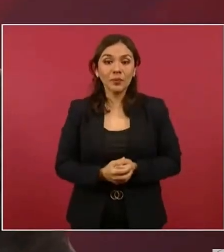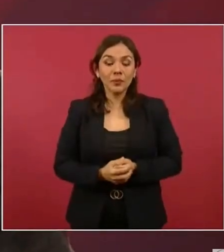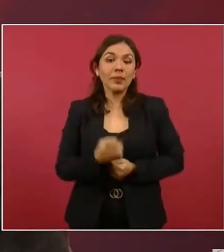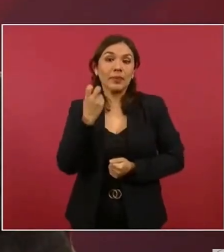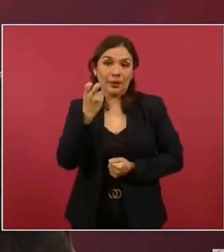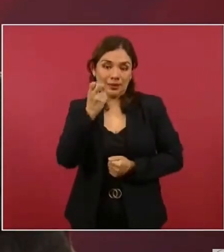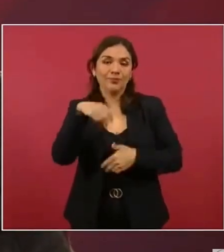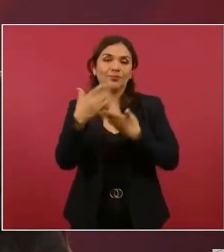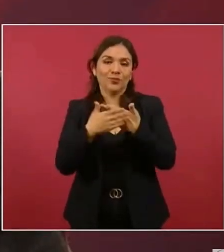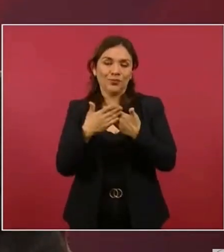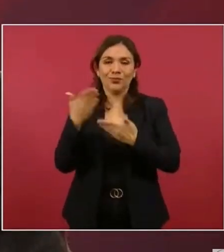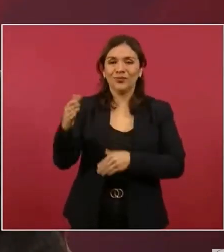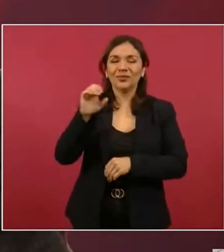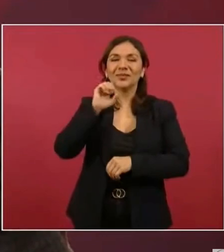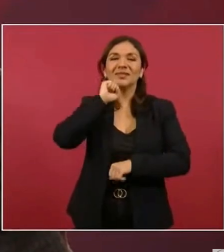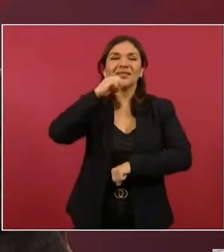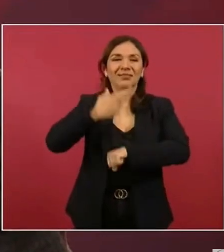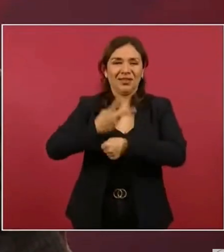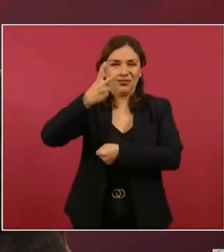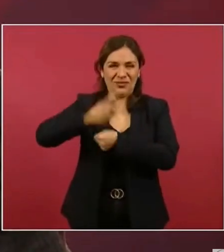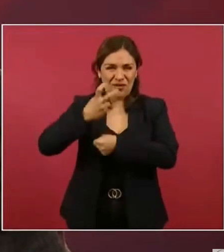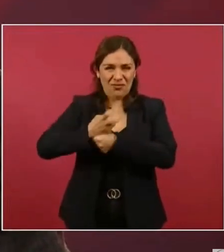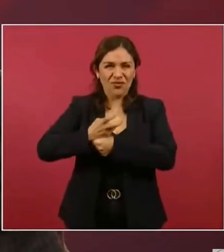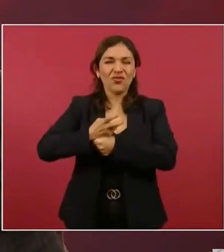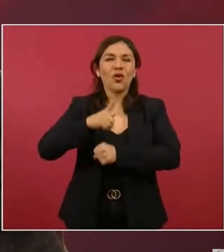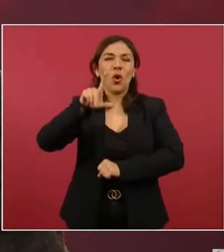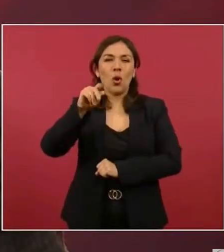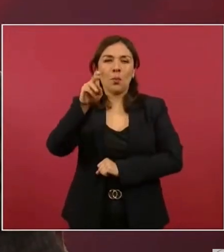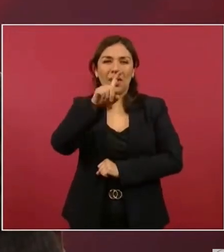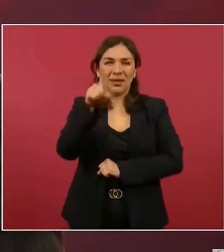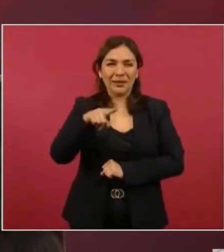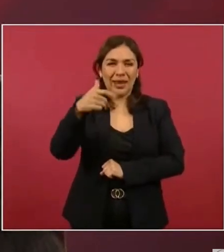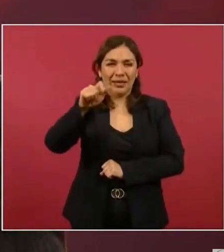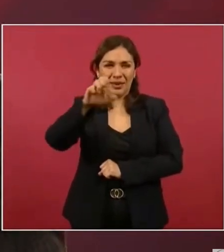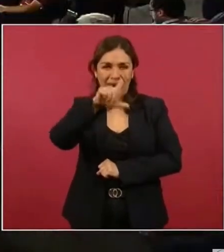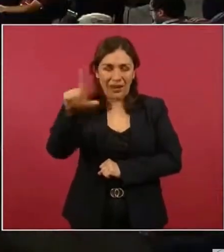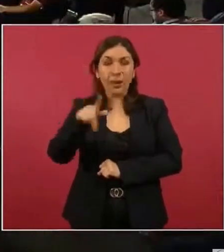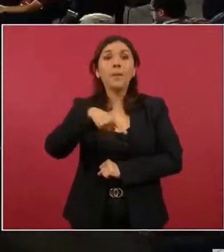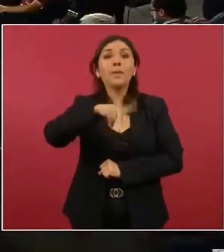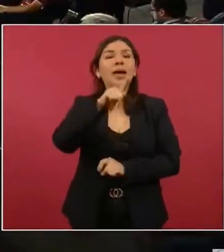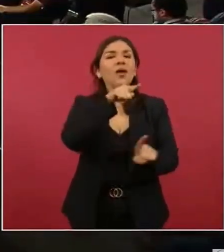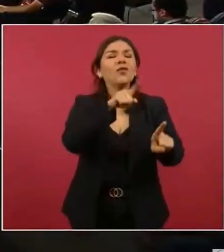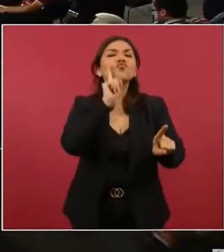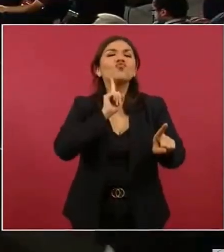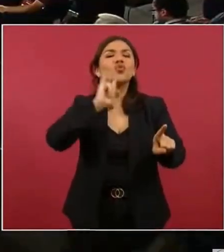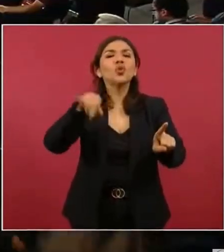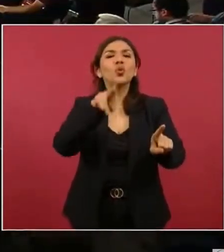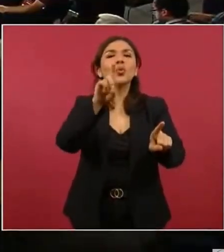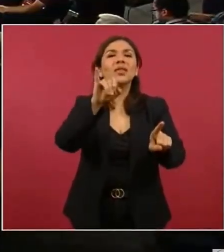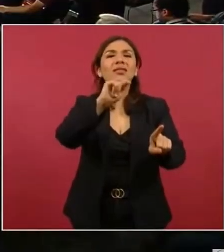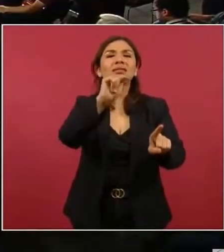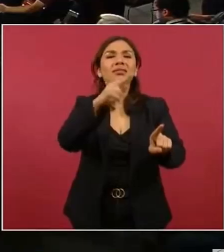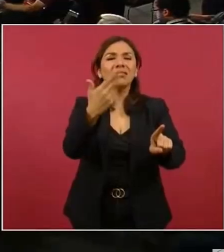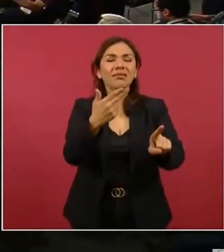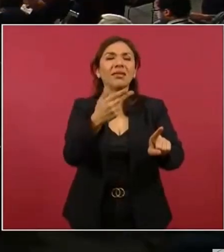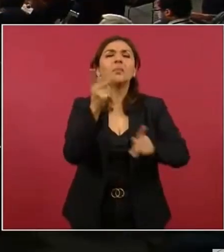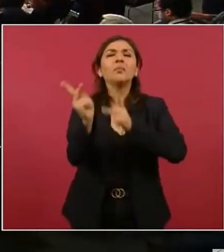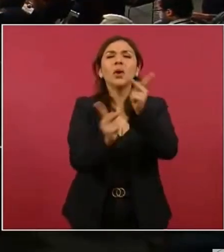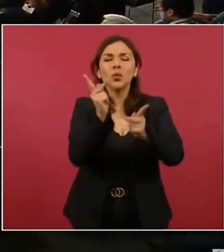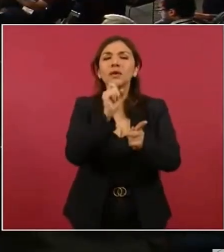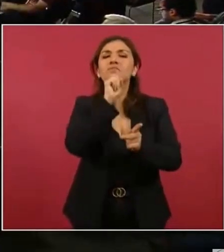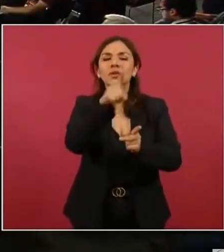el subsecretario López-Gatell, pero también en respuesta a Judith Sánchez hablará sobre el estado que guarda